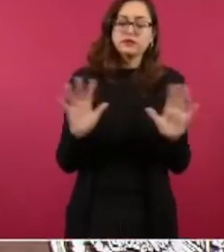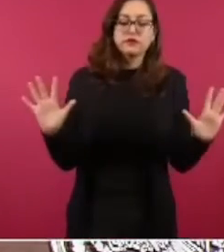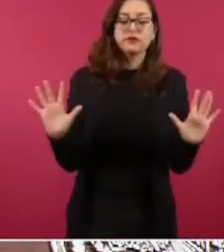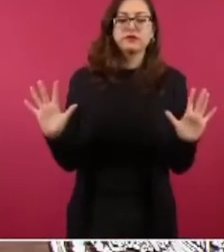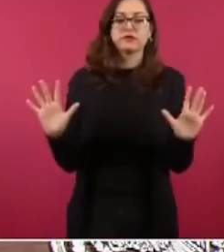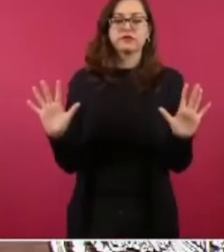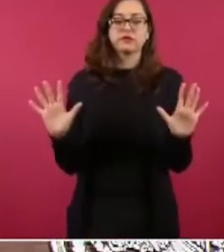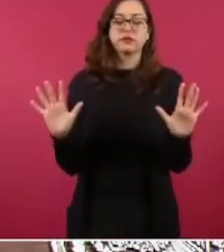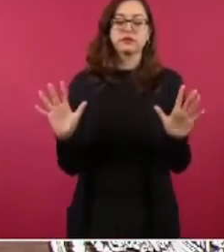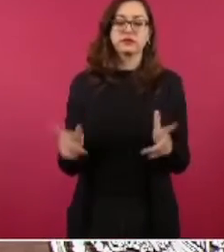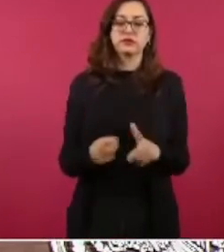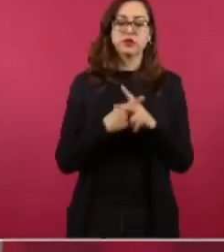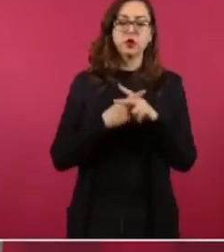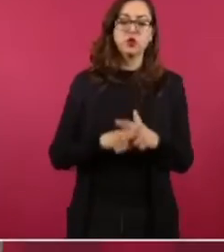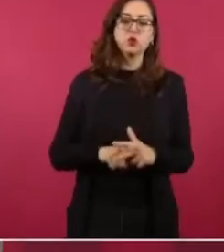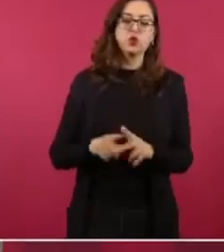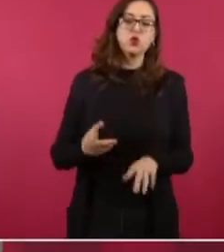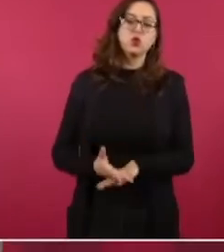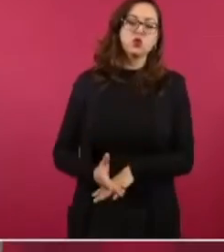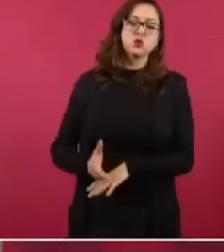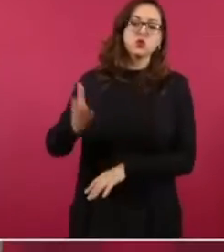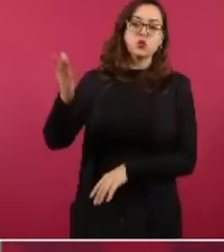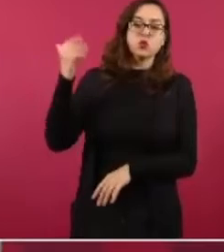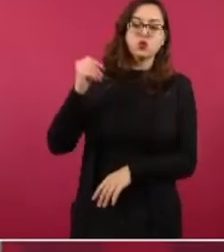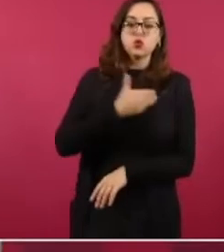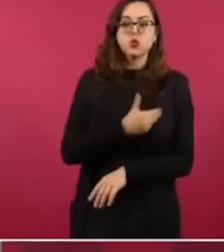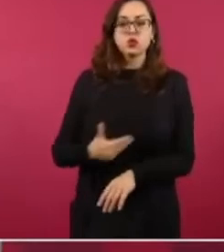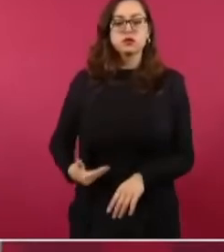la época del presidente Juárez.